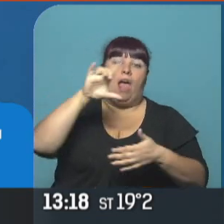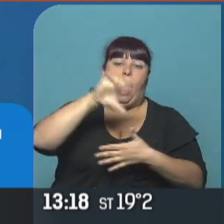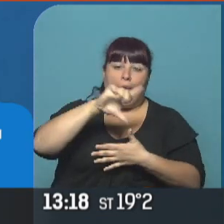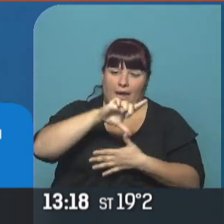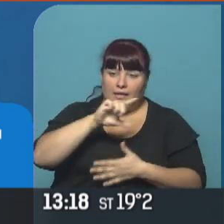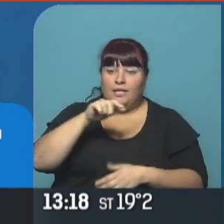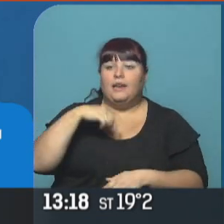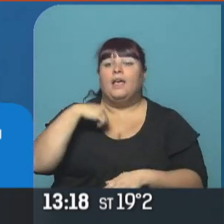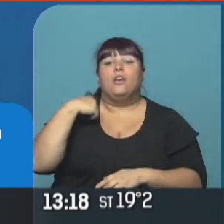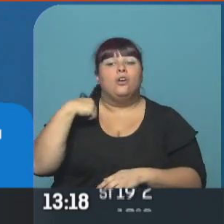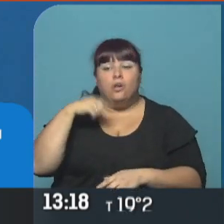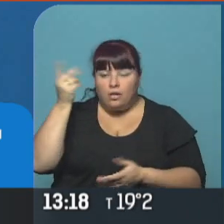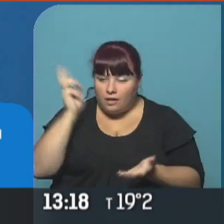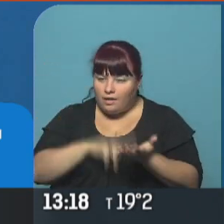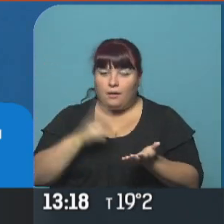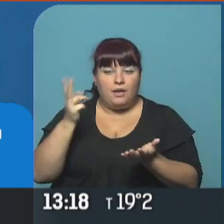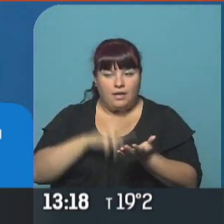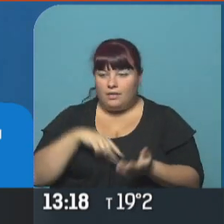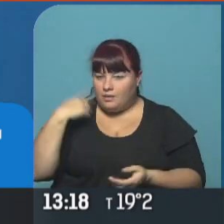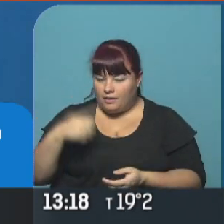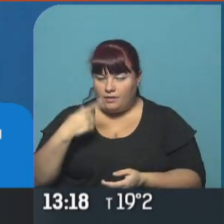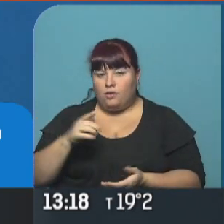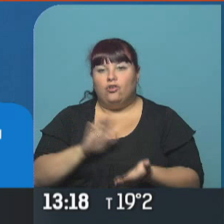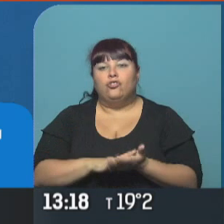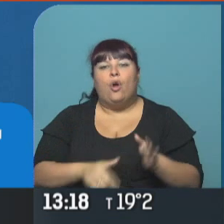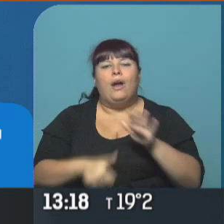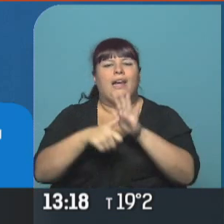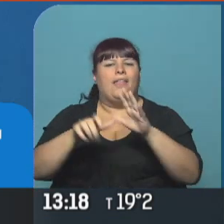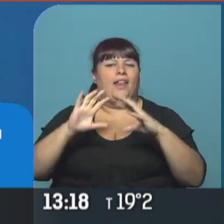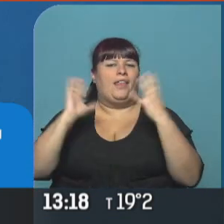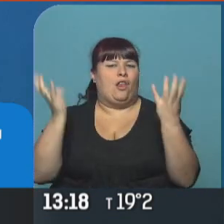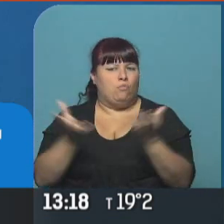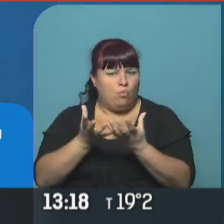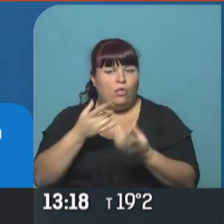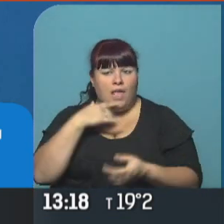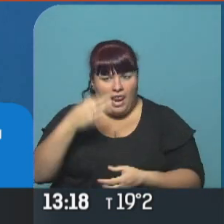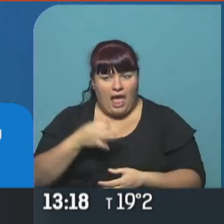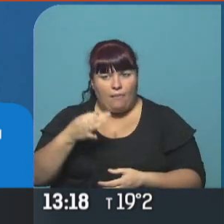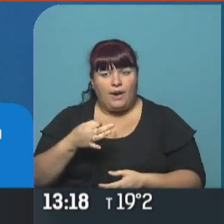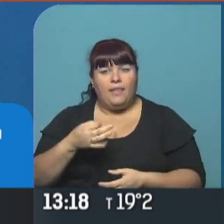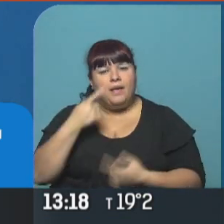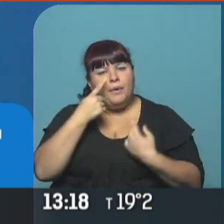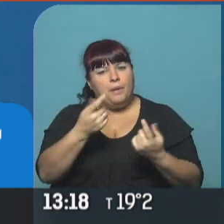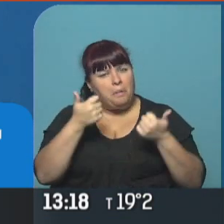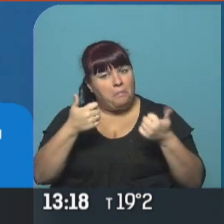que oigo una y otra vez de líderes de todo el mundo es que realmente ellos ven con